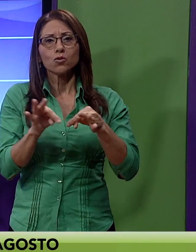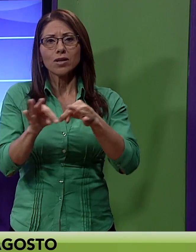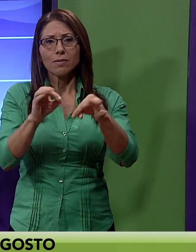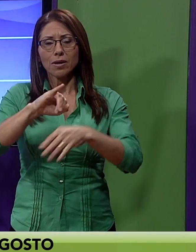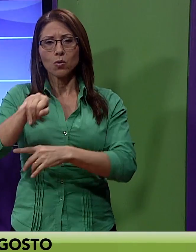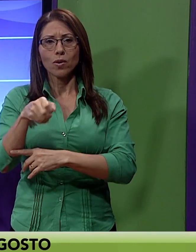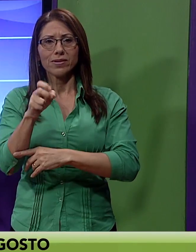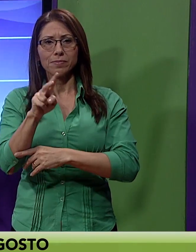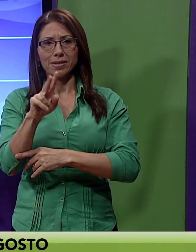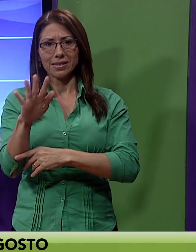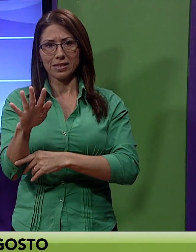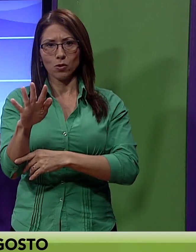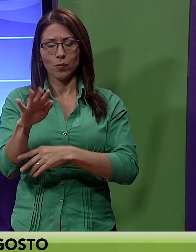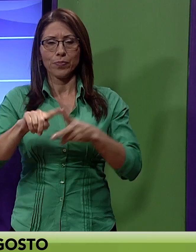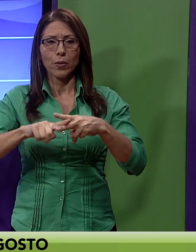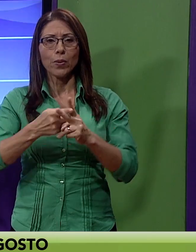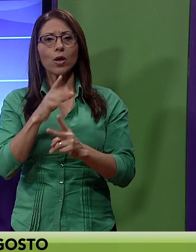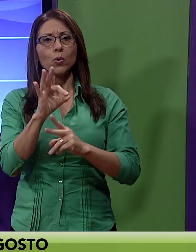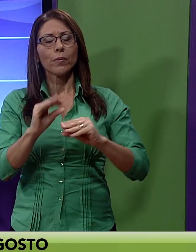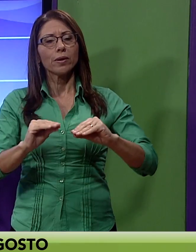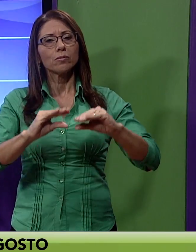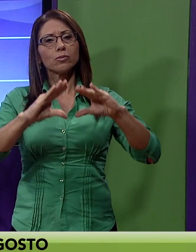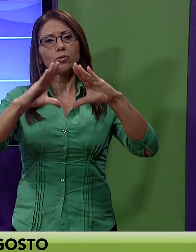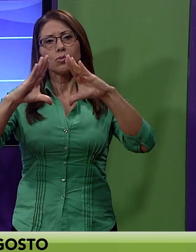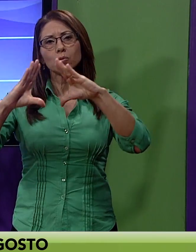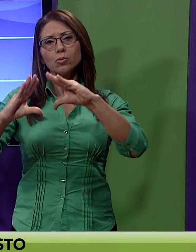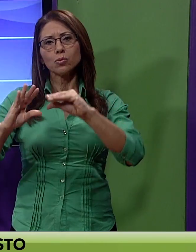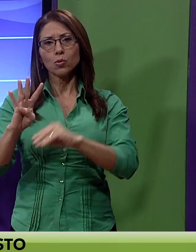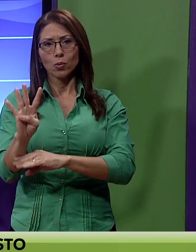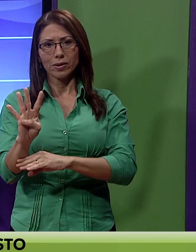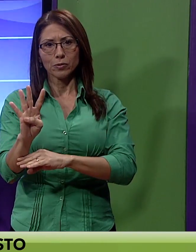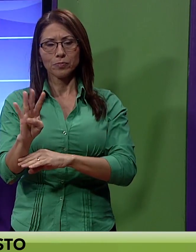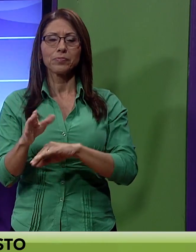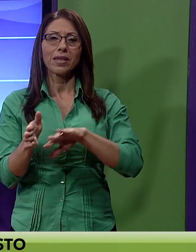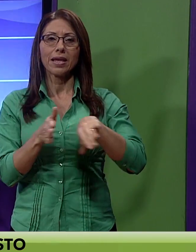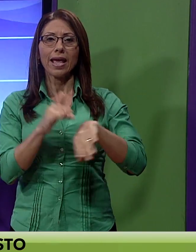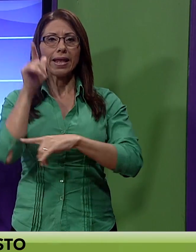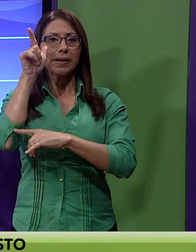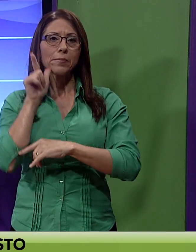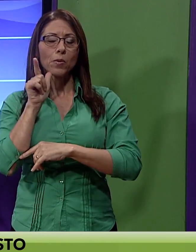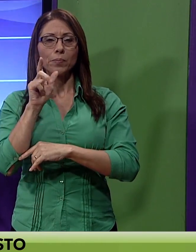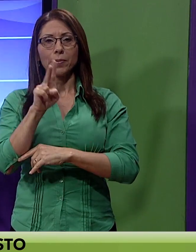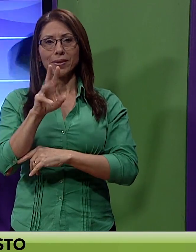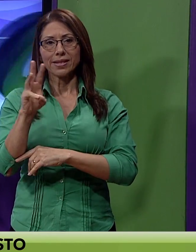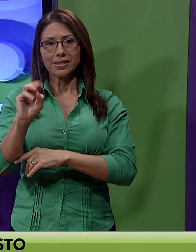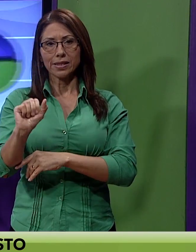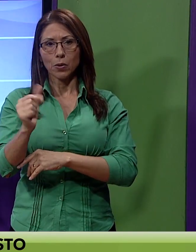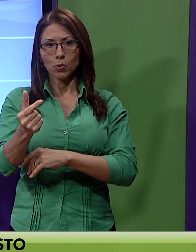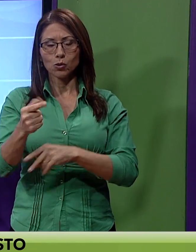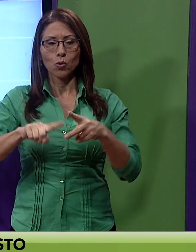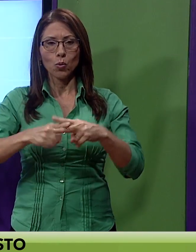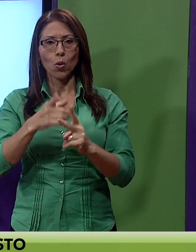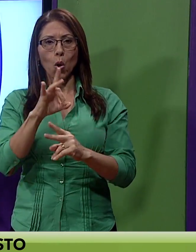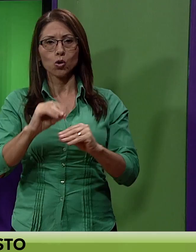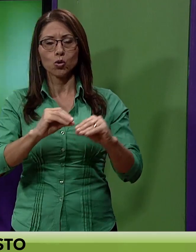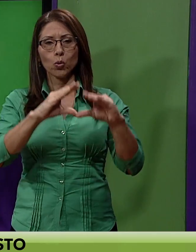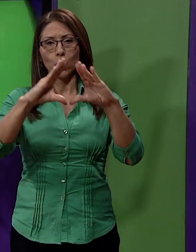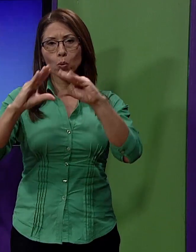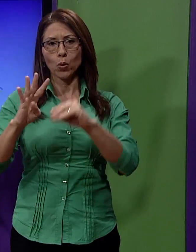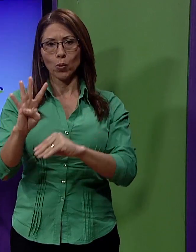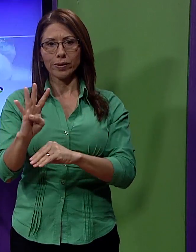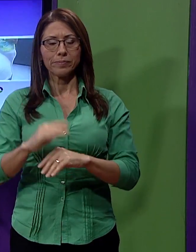el jueves 25, de 9 a.m. a 4 p.m. y en Limón el 26 de agosto, de 8 a.m. a 4